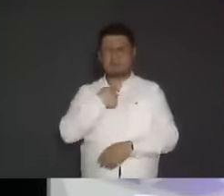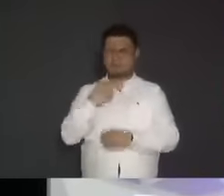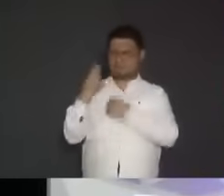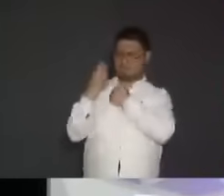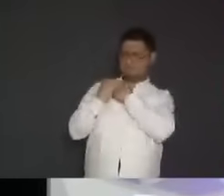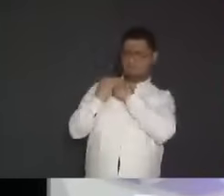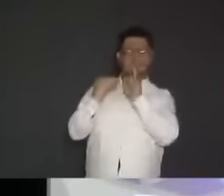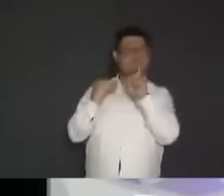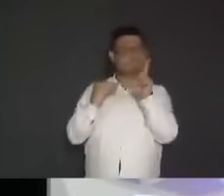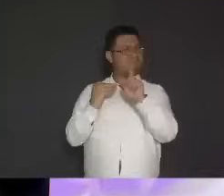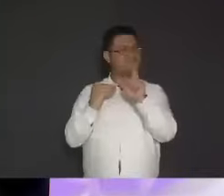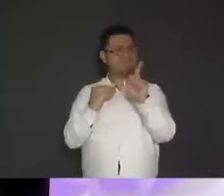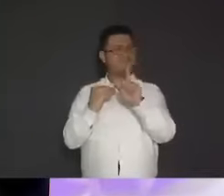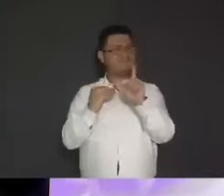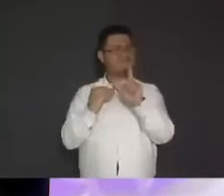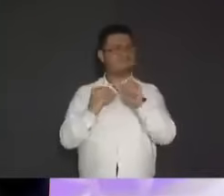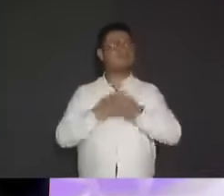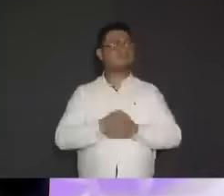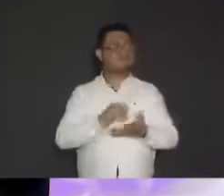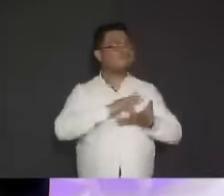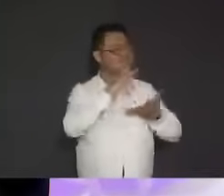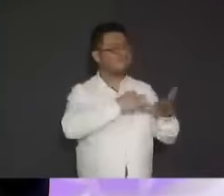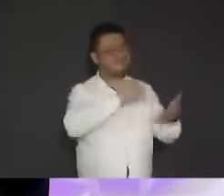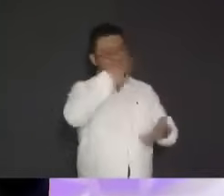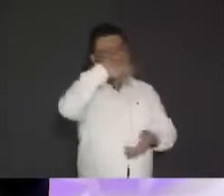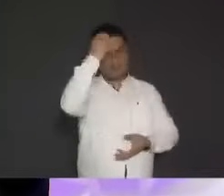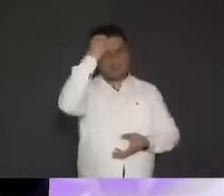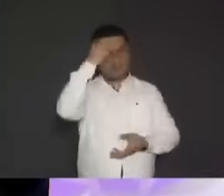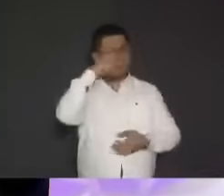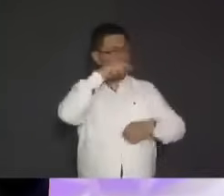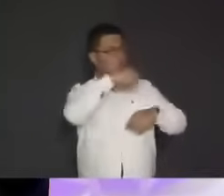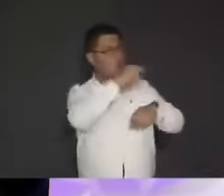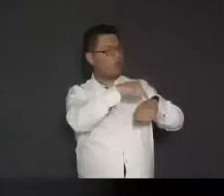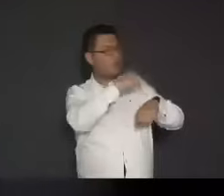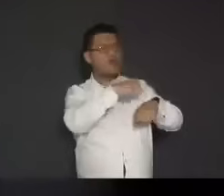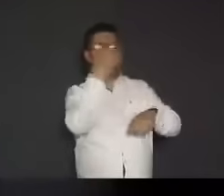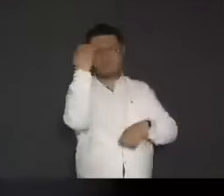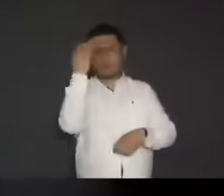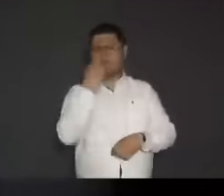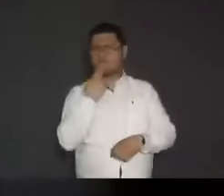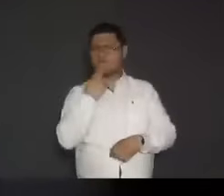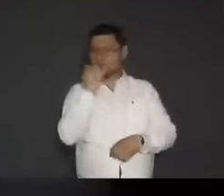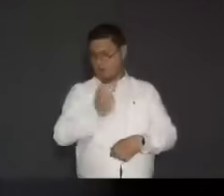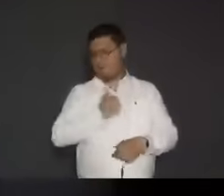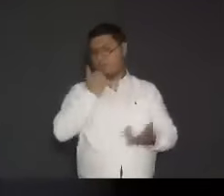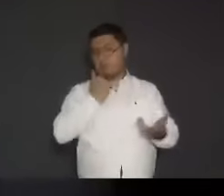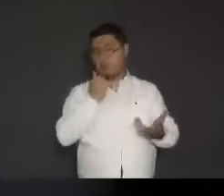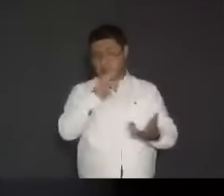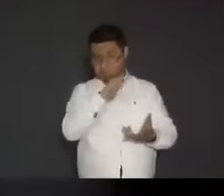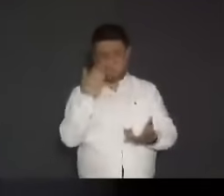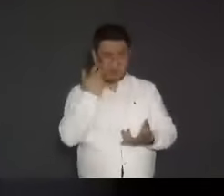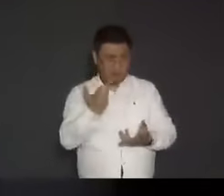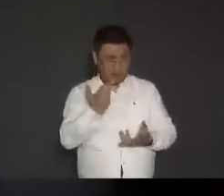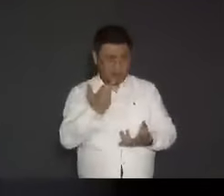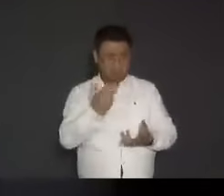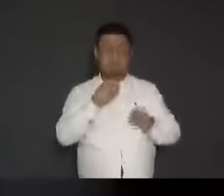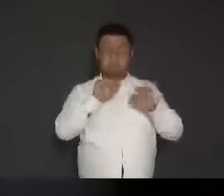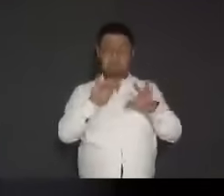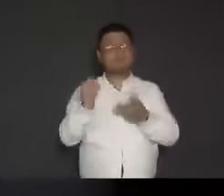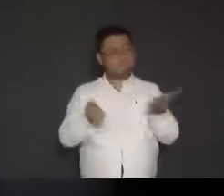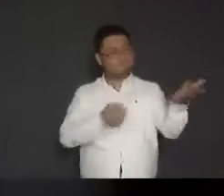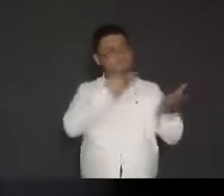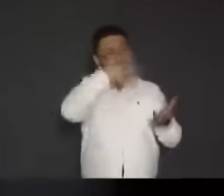dejar. Gracias, candidata. ¿Alguien más quiere hacer uso de su tiempo en esta bolsa? Les recuerdo que hay que gastarlo. Candidato Renan Alberto Barrera